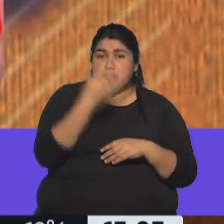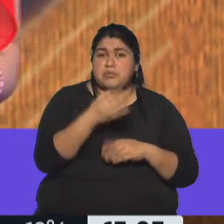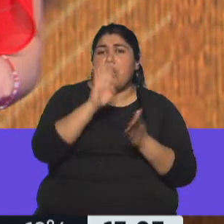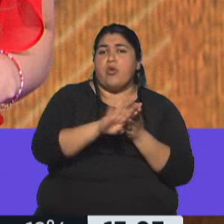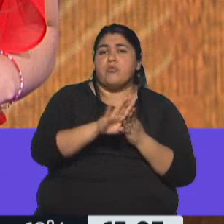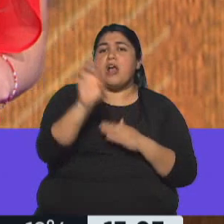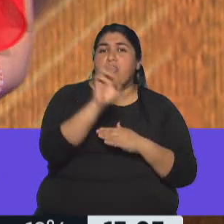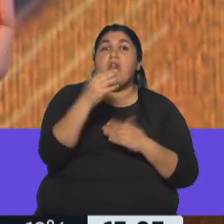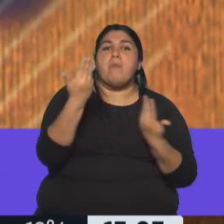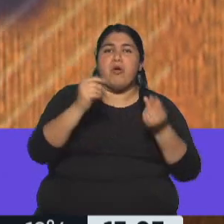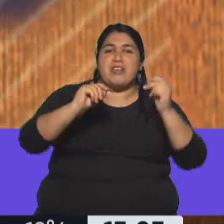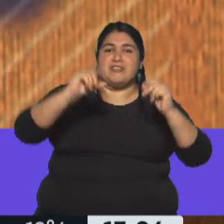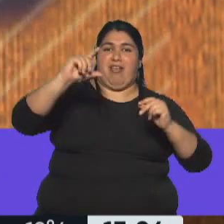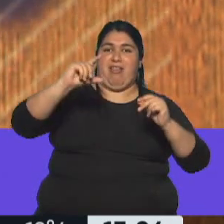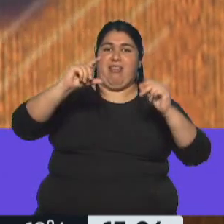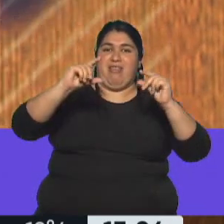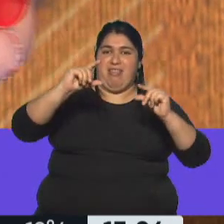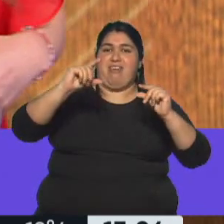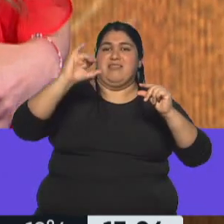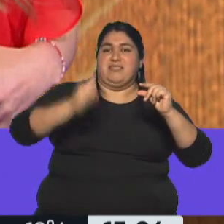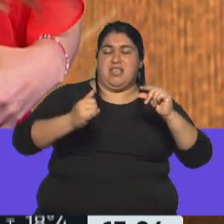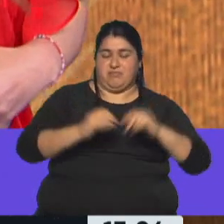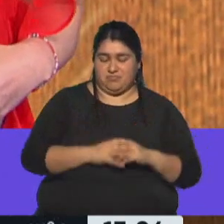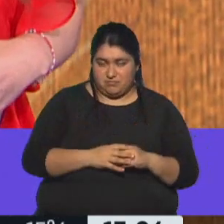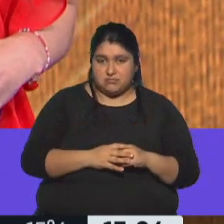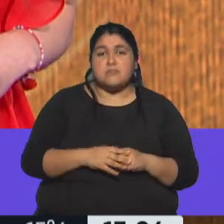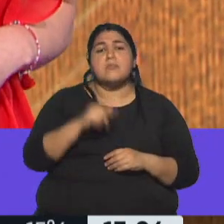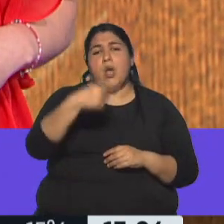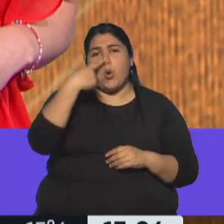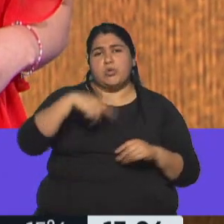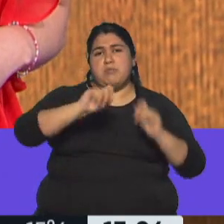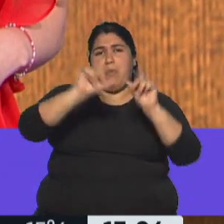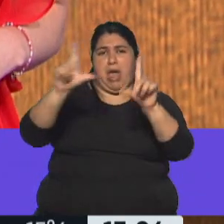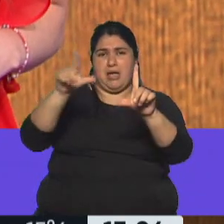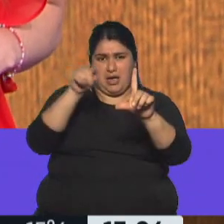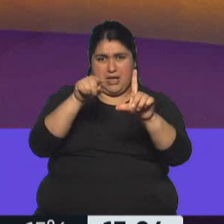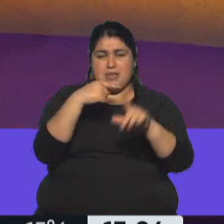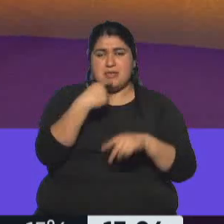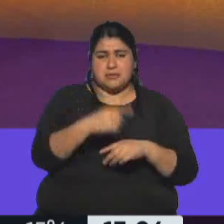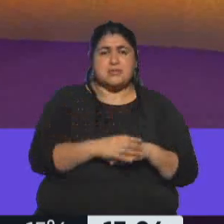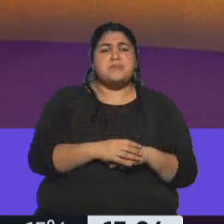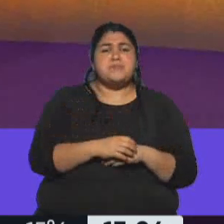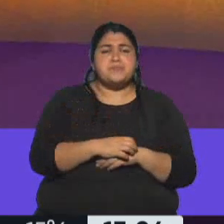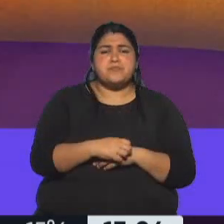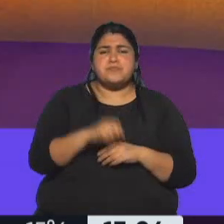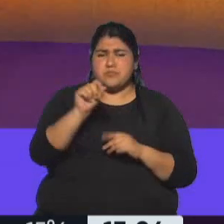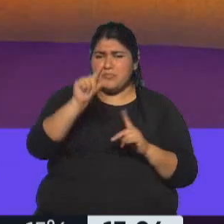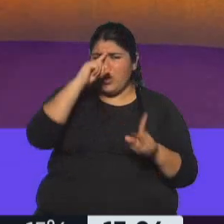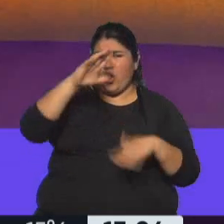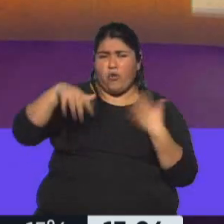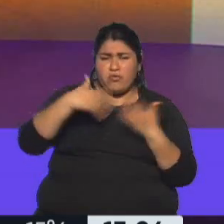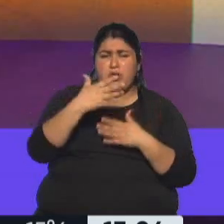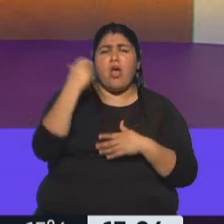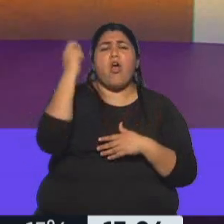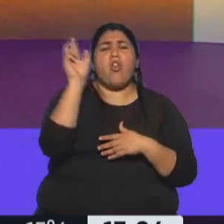la magnitud con respecto al PBI que importa. Y vamos a la última placa, porque creo que la confusión entre dólares y